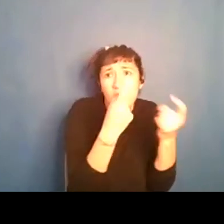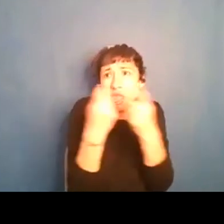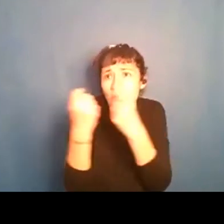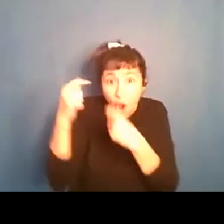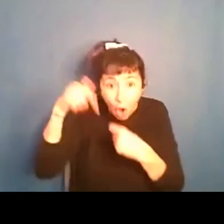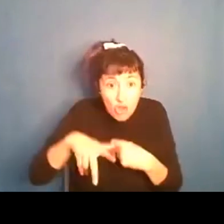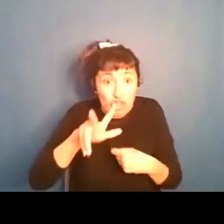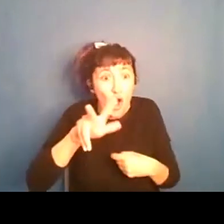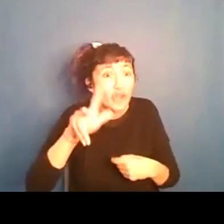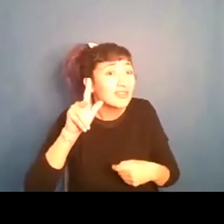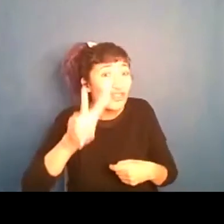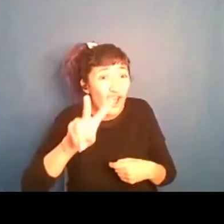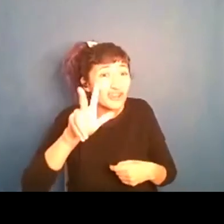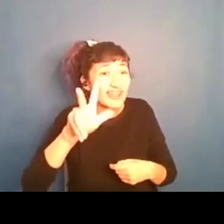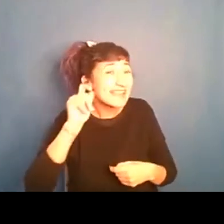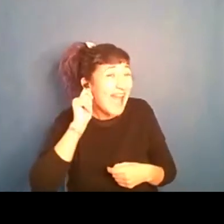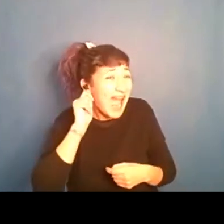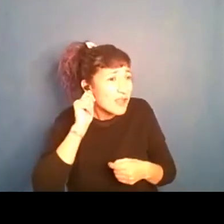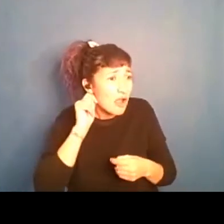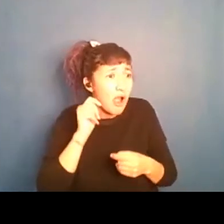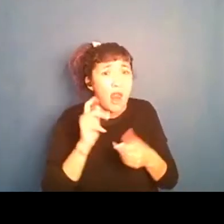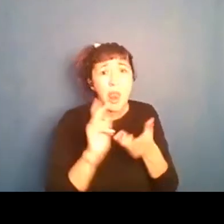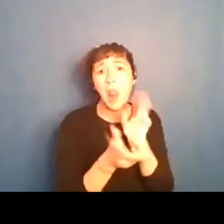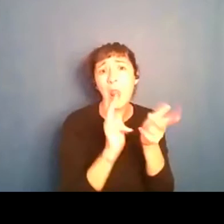y hablan como cualquier niño.